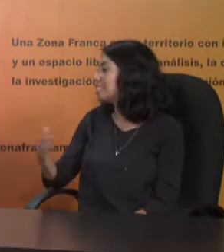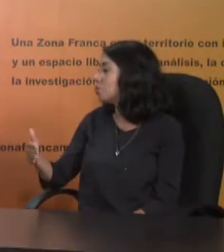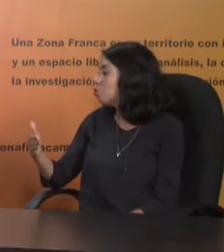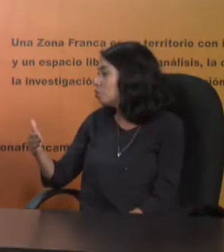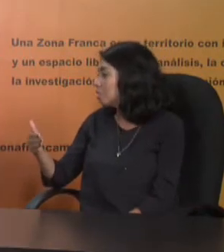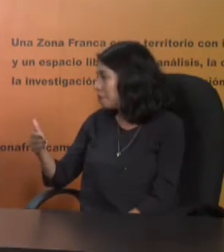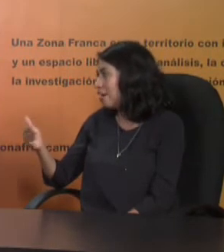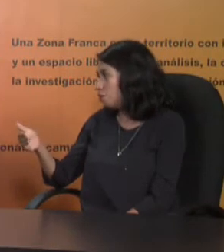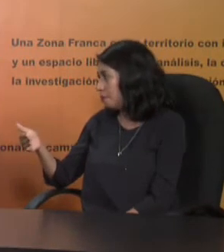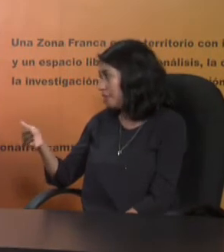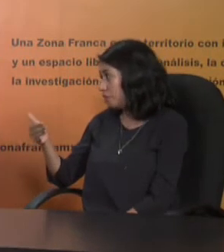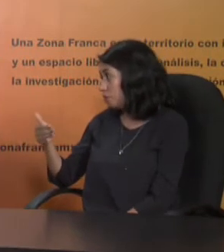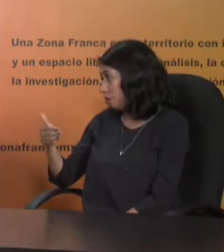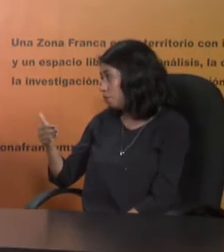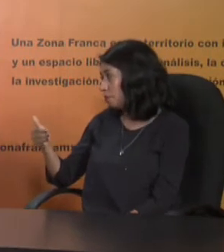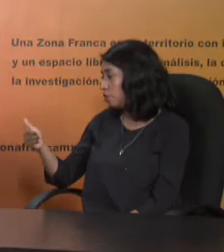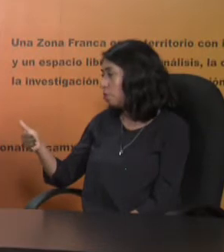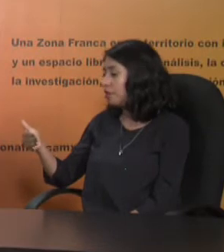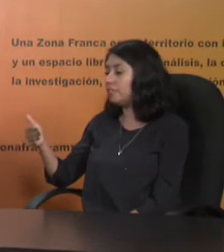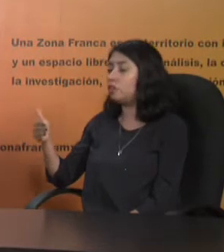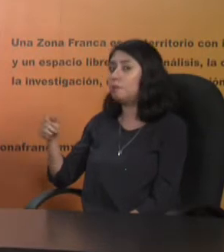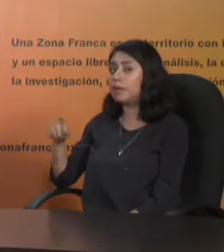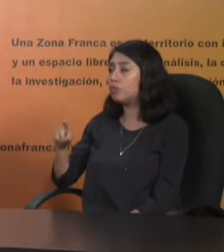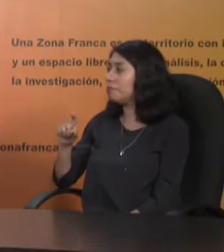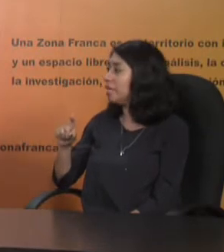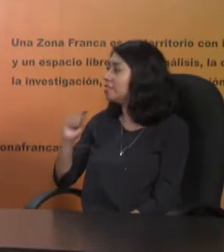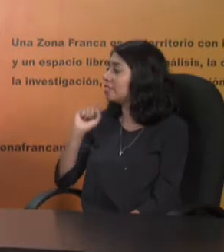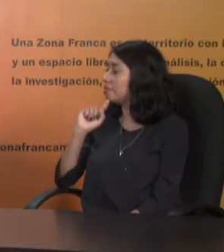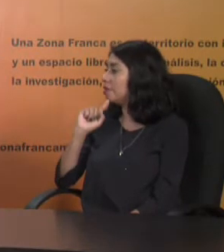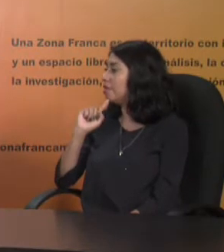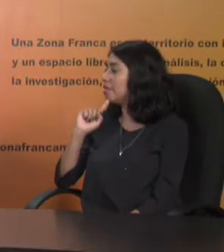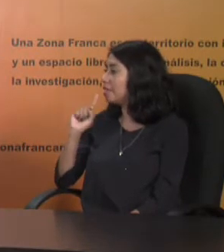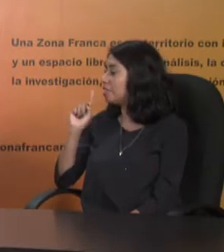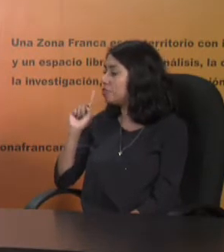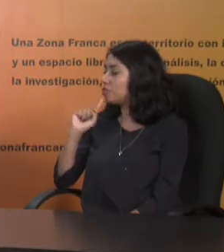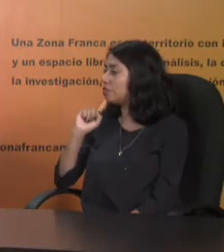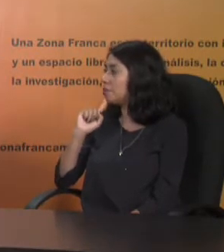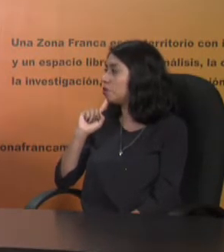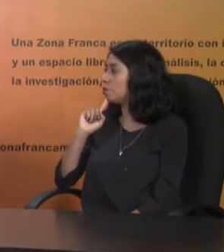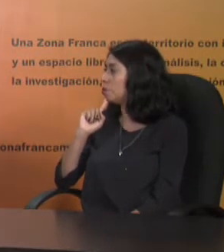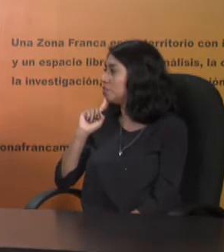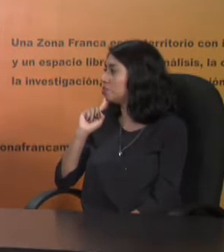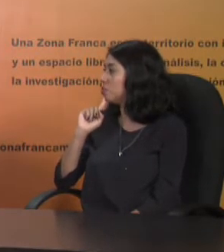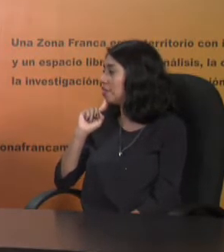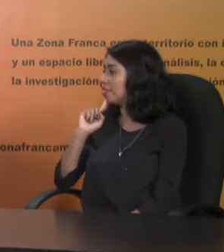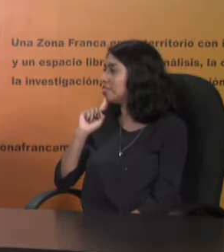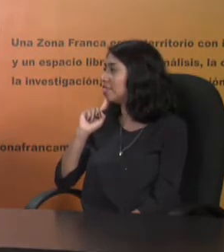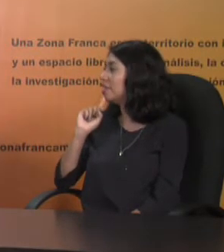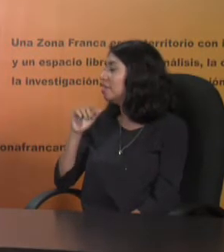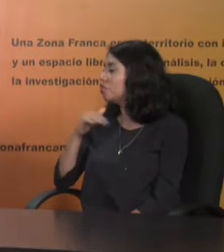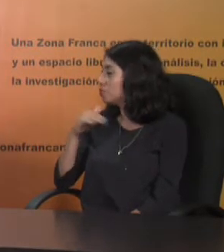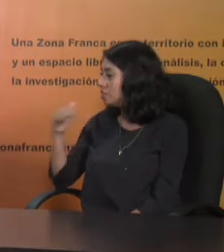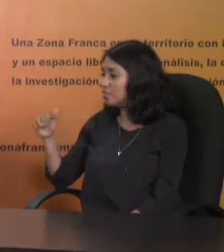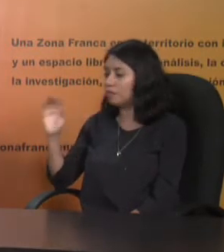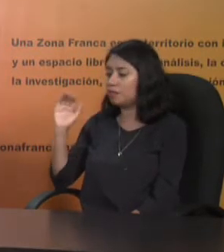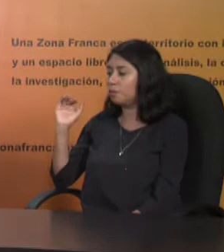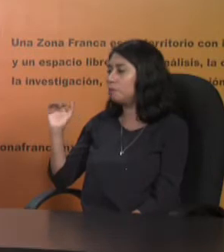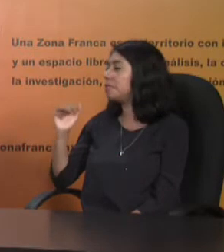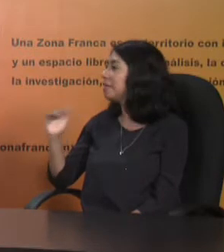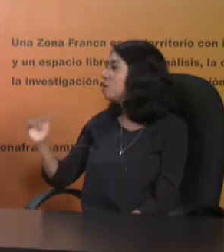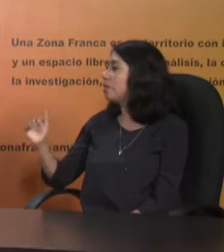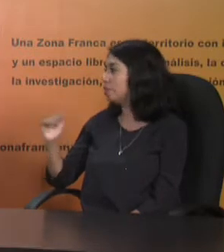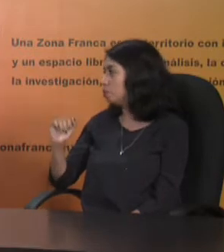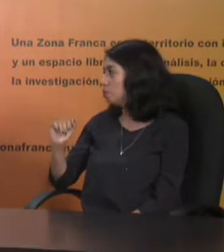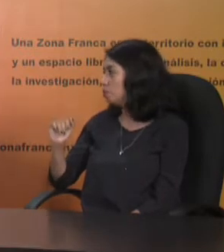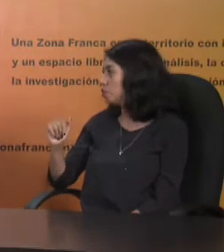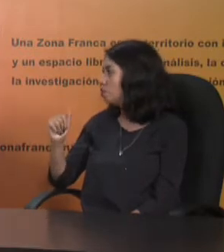que utilizan mucho más para el golpeteo político, pero también es el tema en el que yo creo que menos propuestas concretas traen. Todos dicen, se